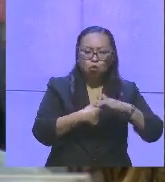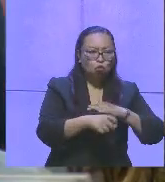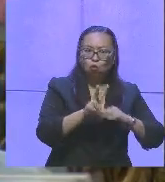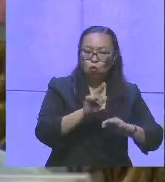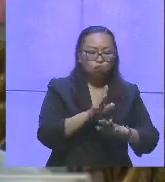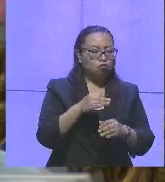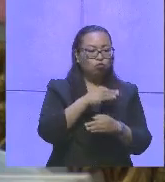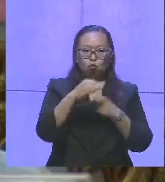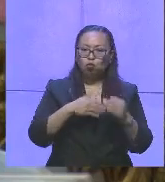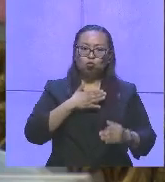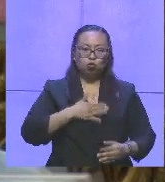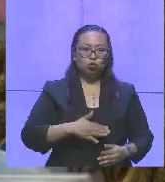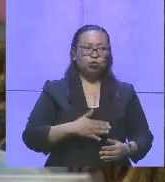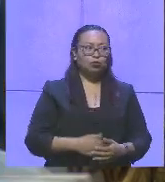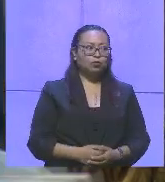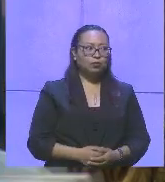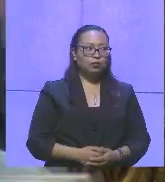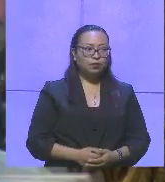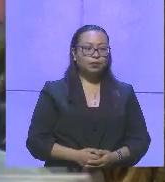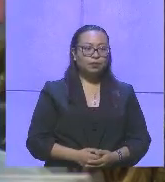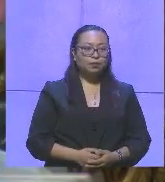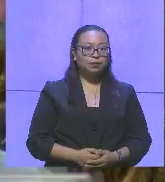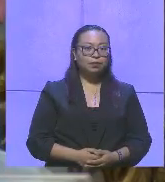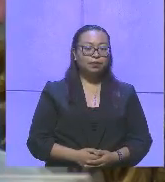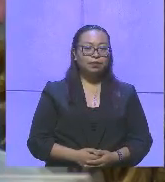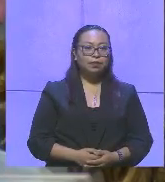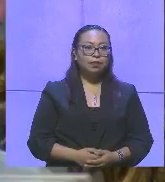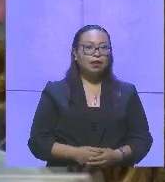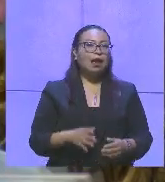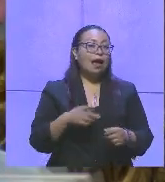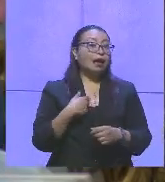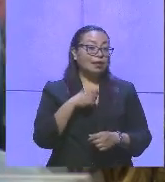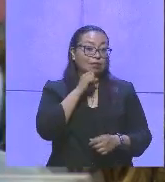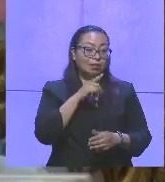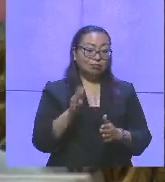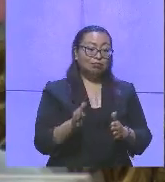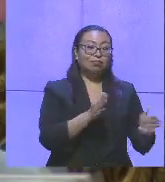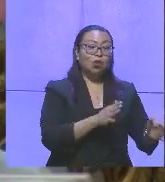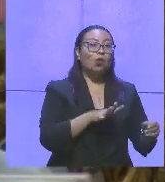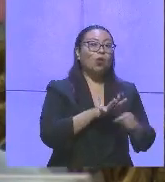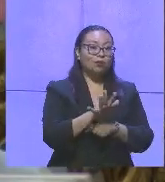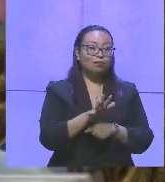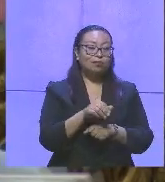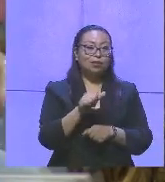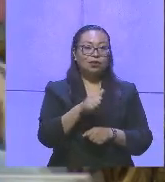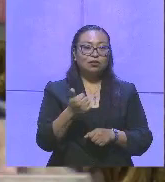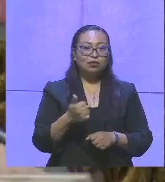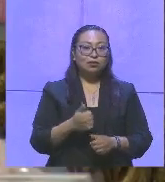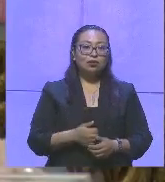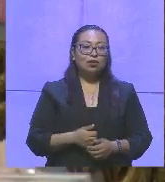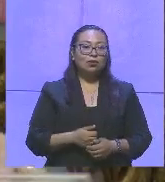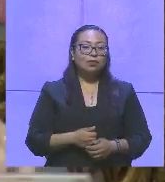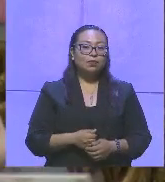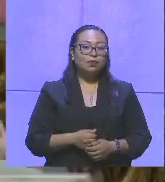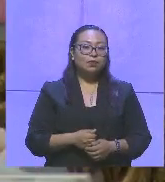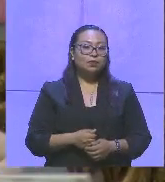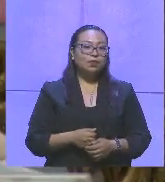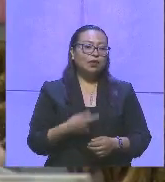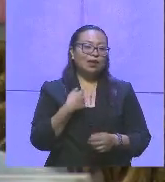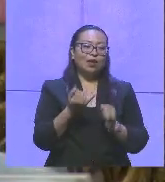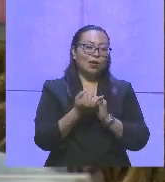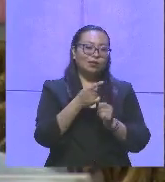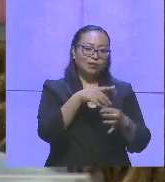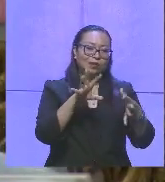también están los aspectos que no se deben hacer en materia electoral, como es lo que nos plasma la